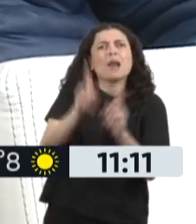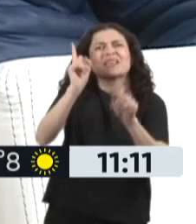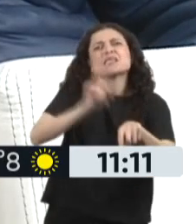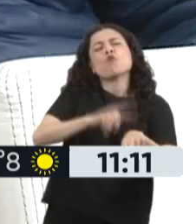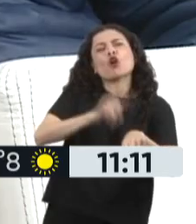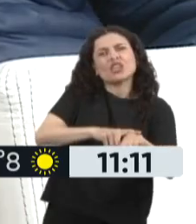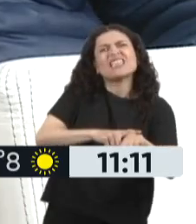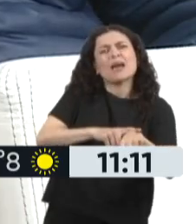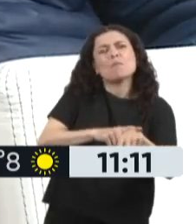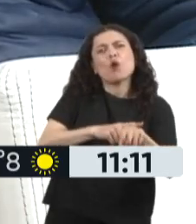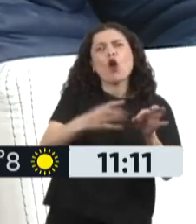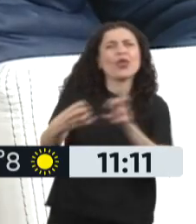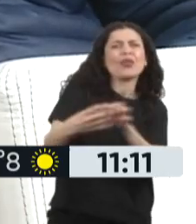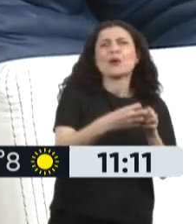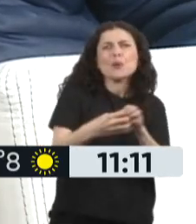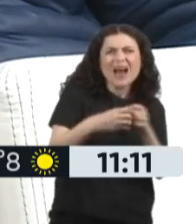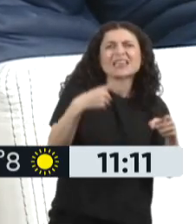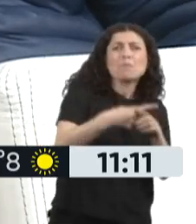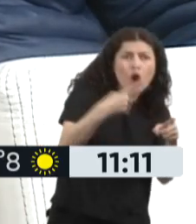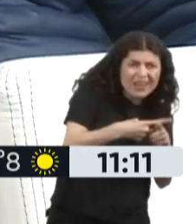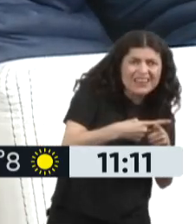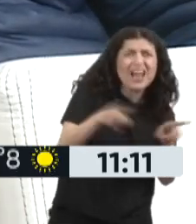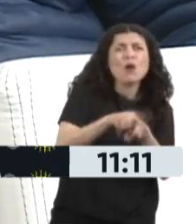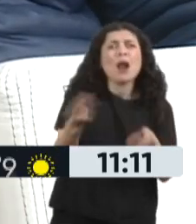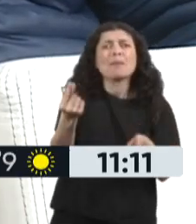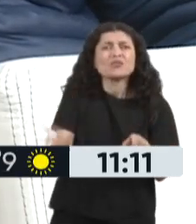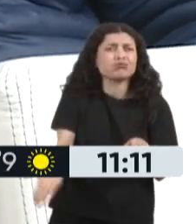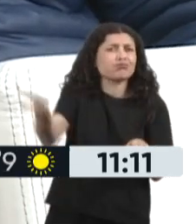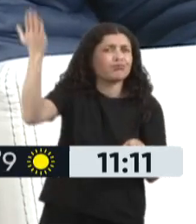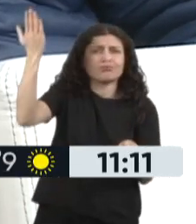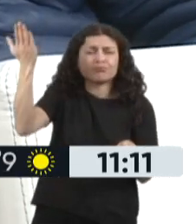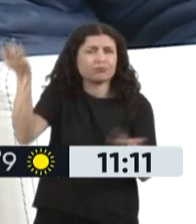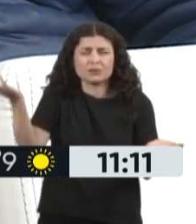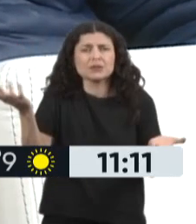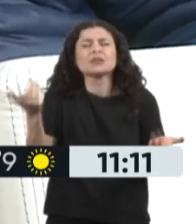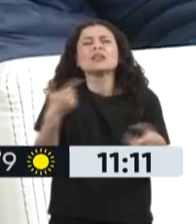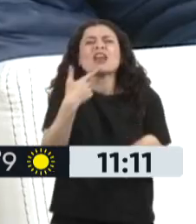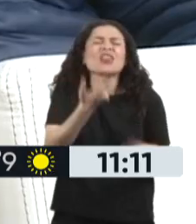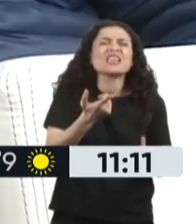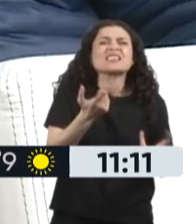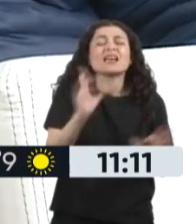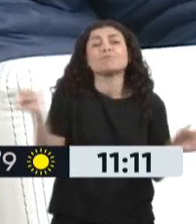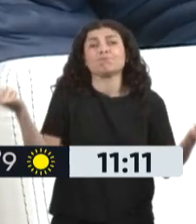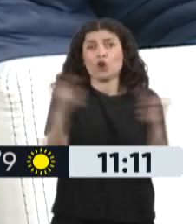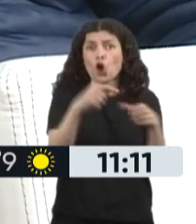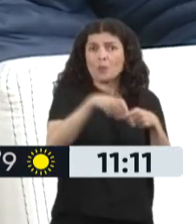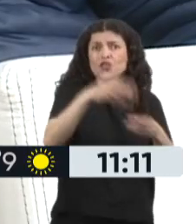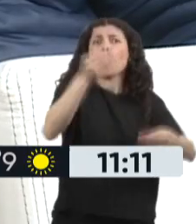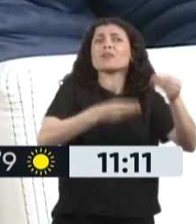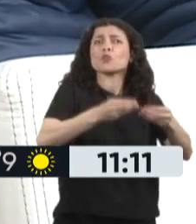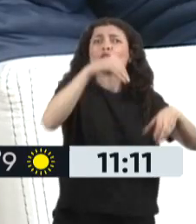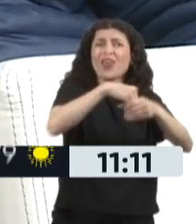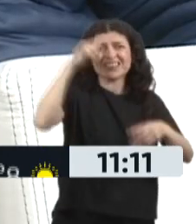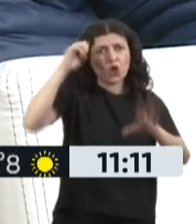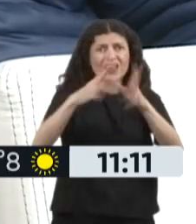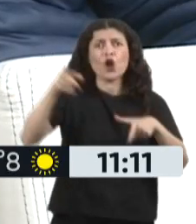avanza la discusión política. Él dice que la Comisión de Presupuesto del